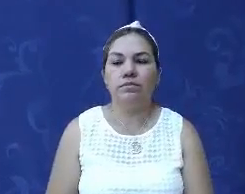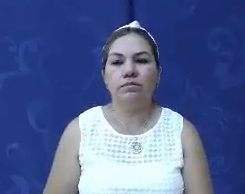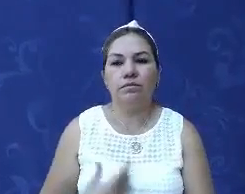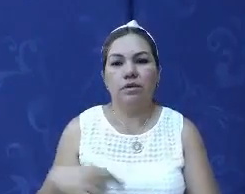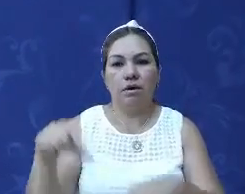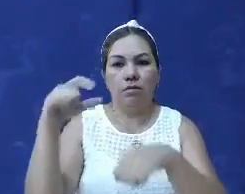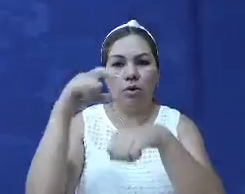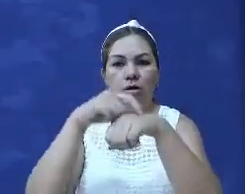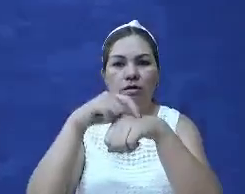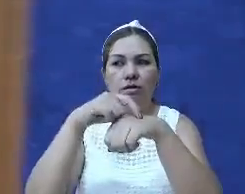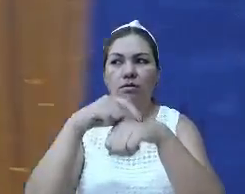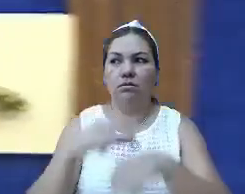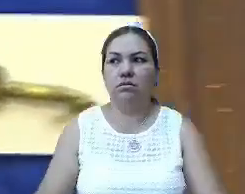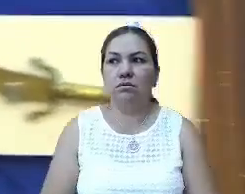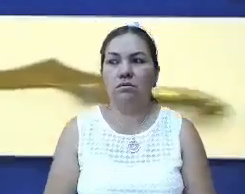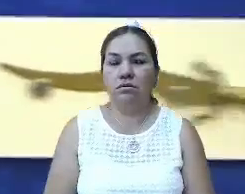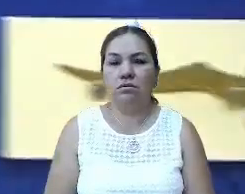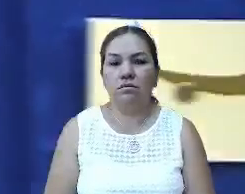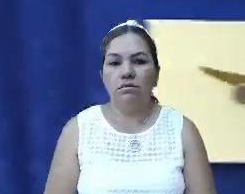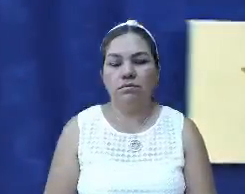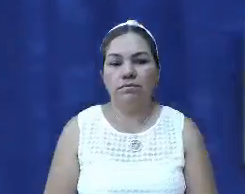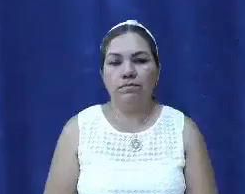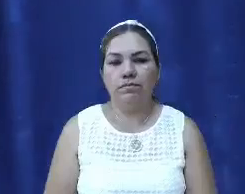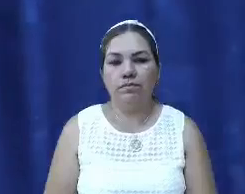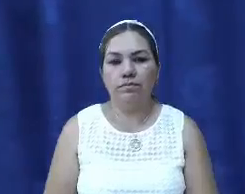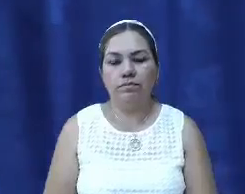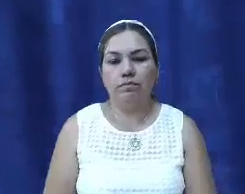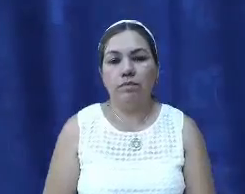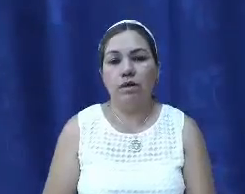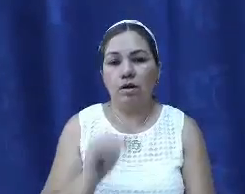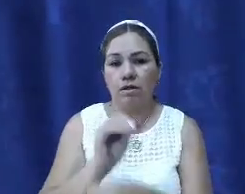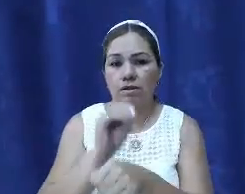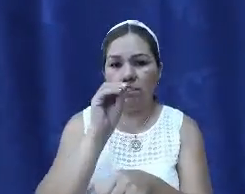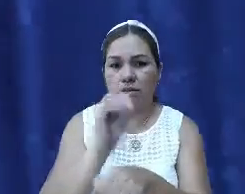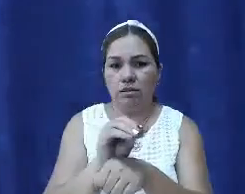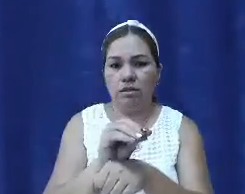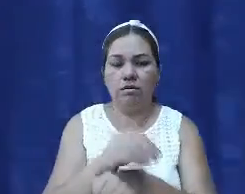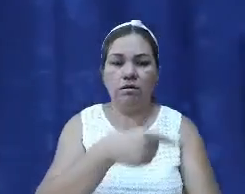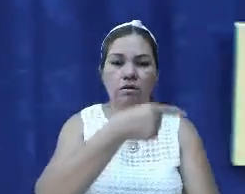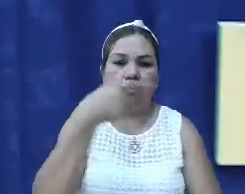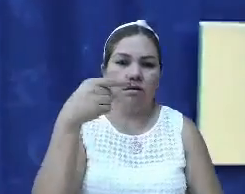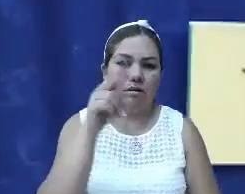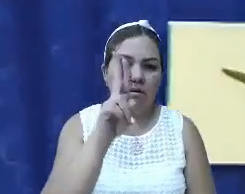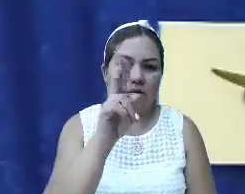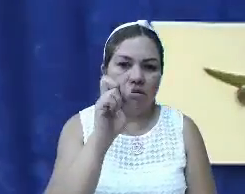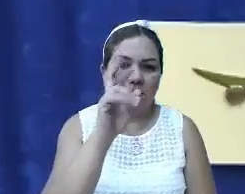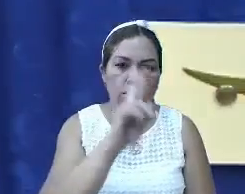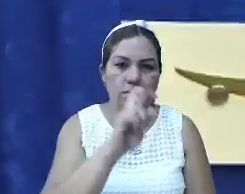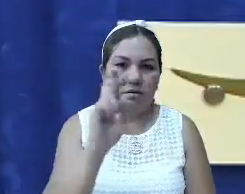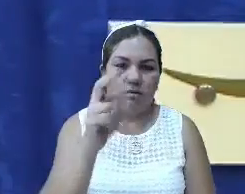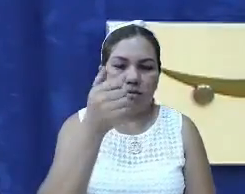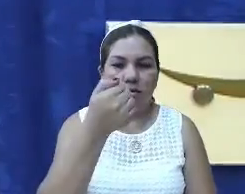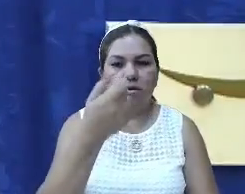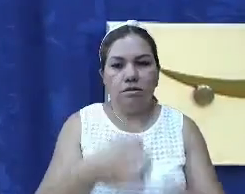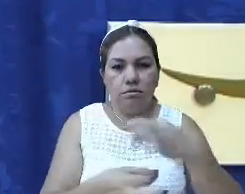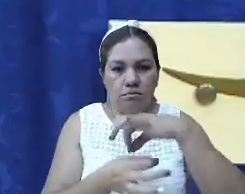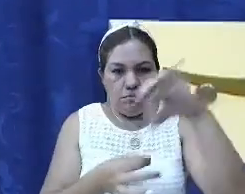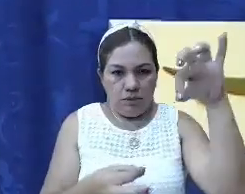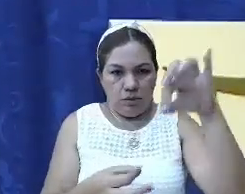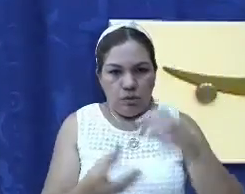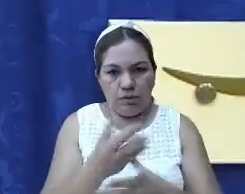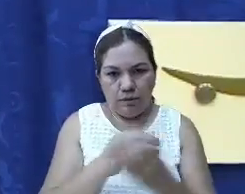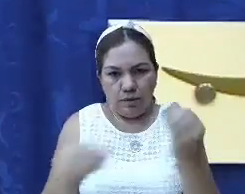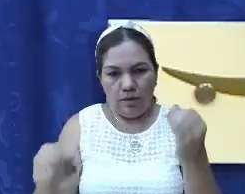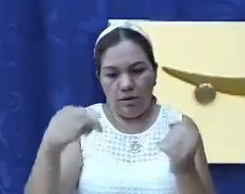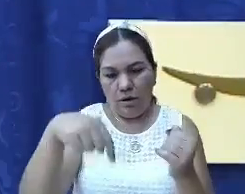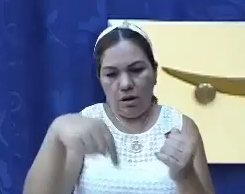morderte. Amados, amadas, les estoy enseñando alta guerra espiritual para que usted de este lugar se vaya armado, empoderado, porque